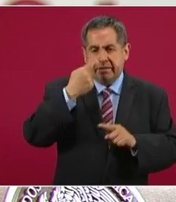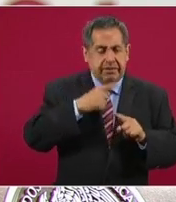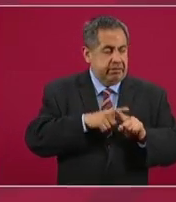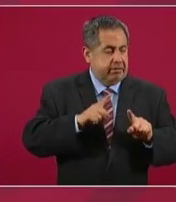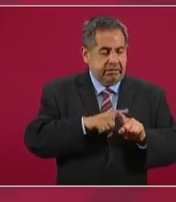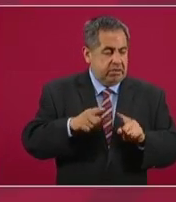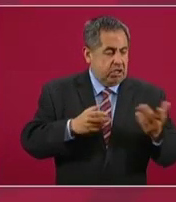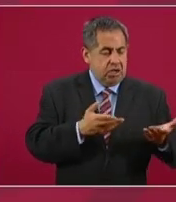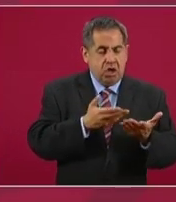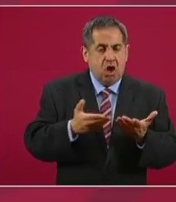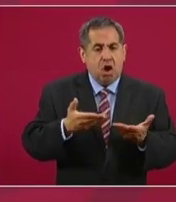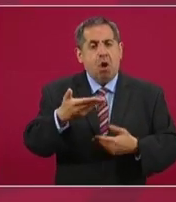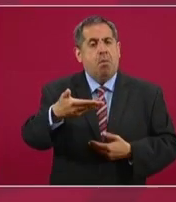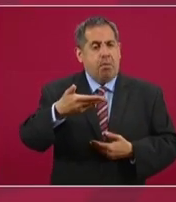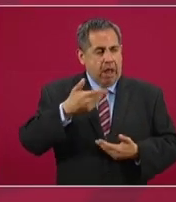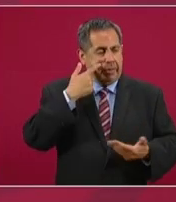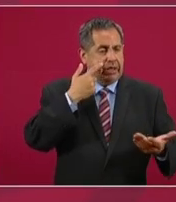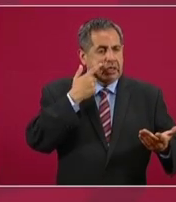propusieran